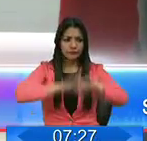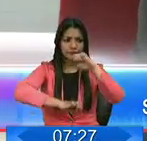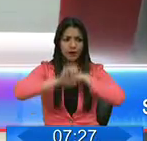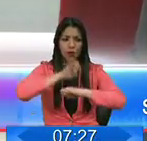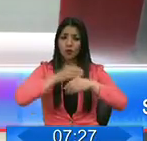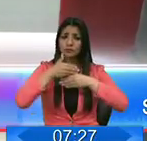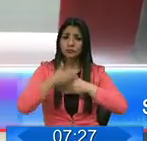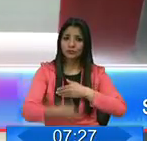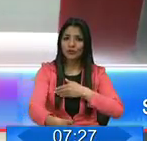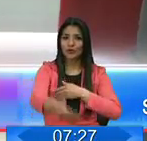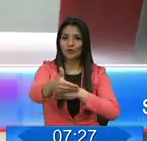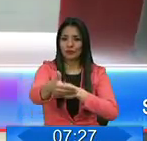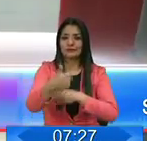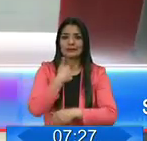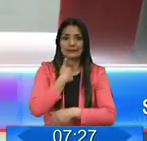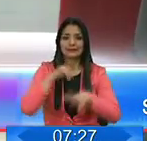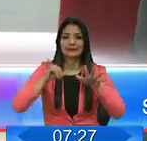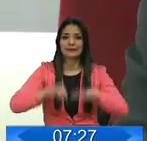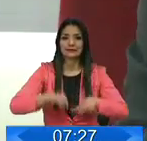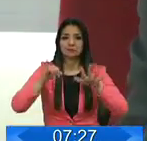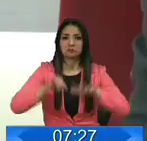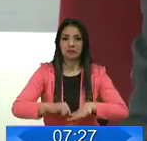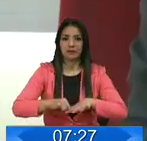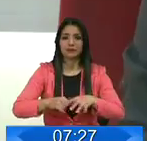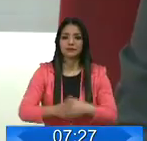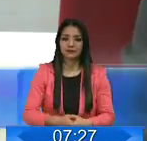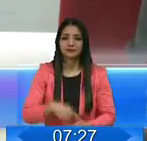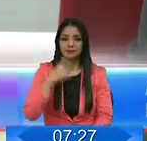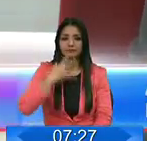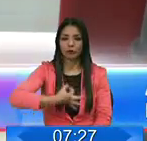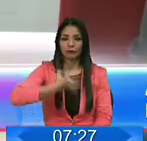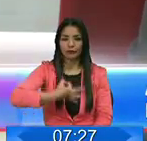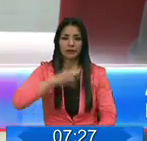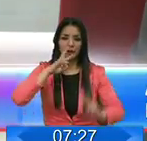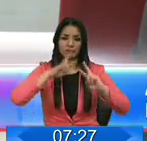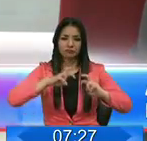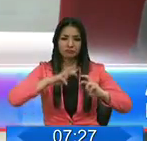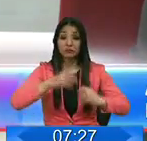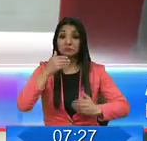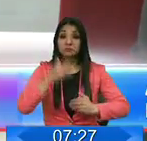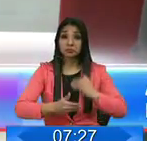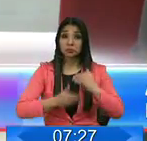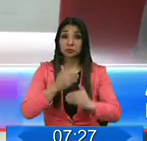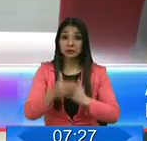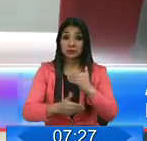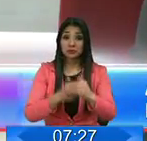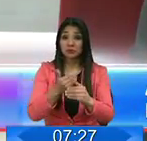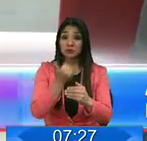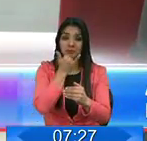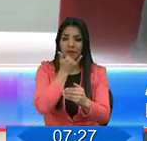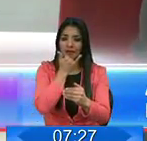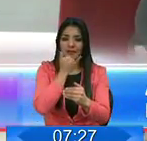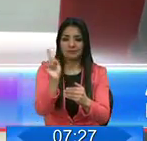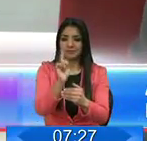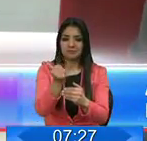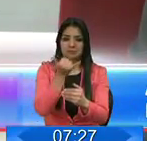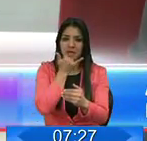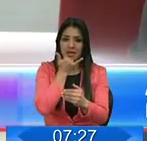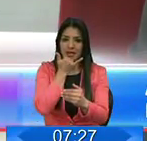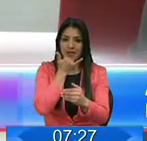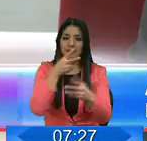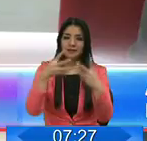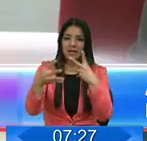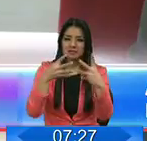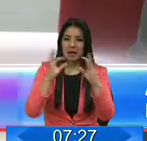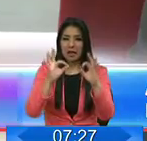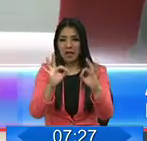nos significó 6 meses. Y ahí pudimos verificar que efectivamente el procedimiento que se aplicaba no era, digamos, el más transparente para